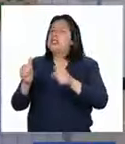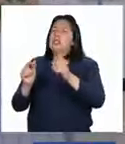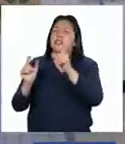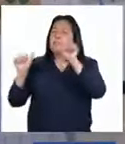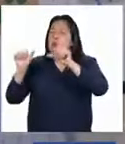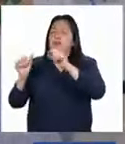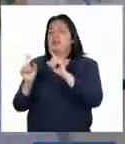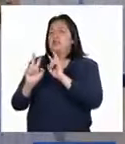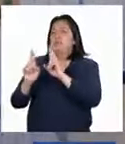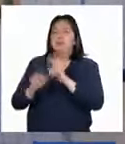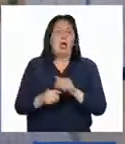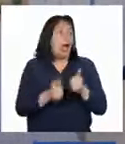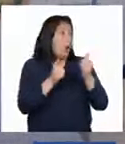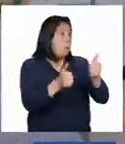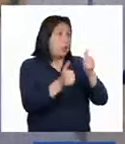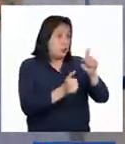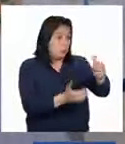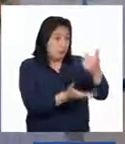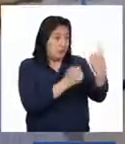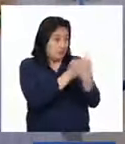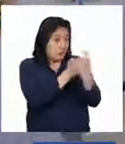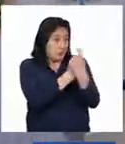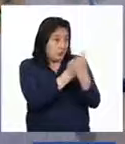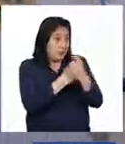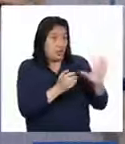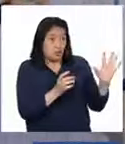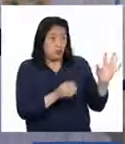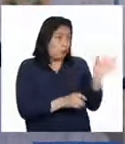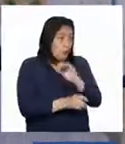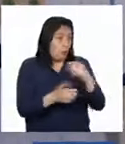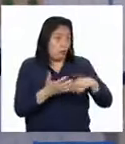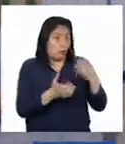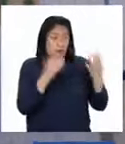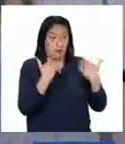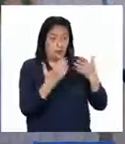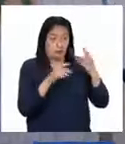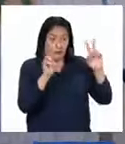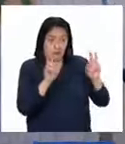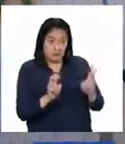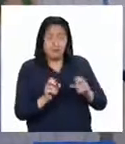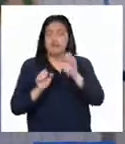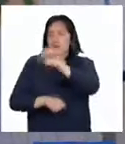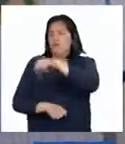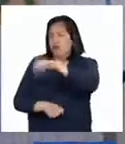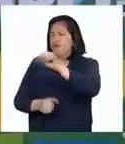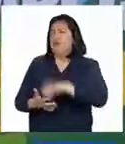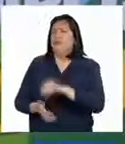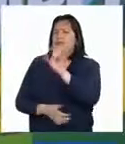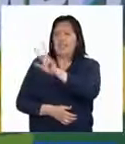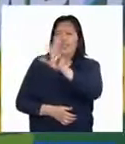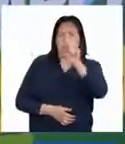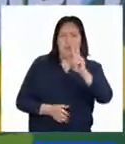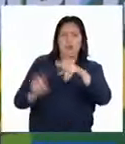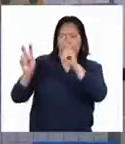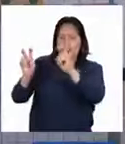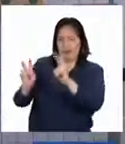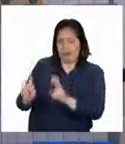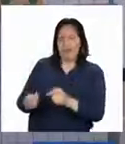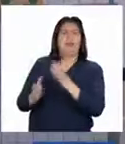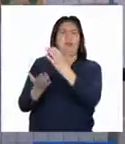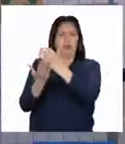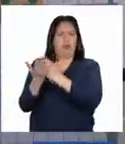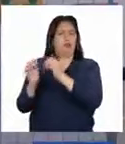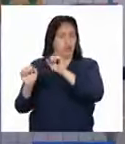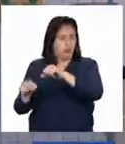que puedas tener. ¡Qué chévere! Entonces tú me vas a enseñar todos los temas que vamos a tocar. Así es, Isaac, los 32 temas de este